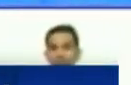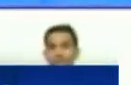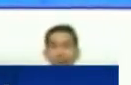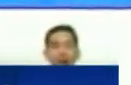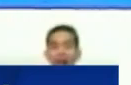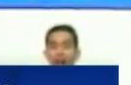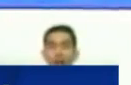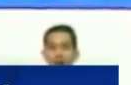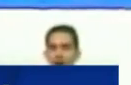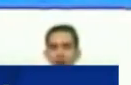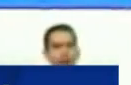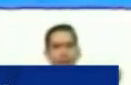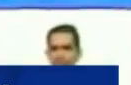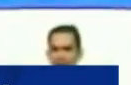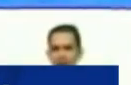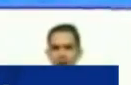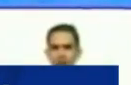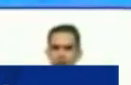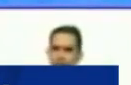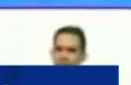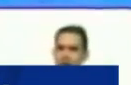los combustibles.